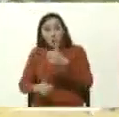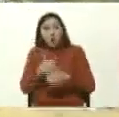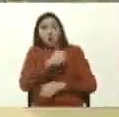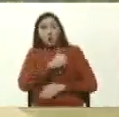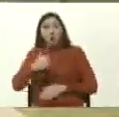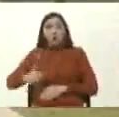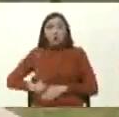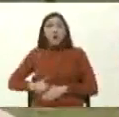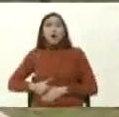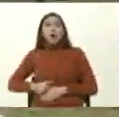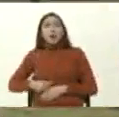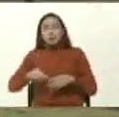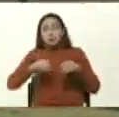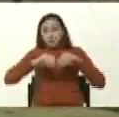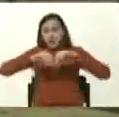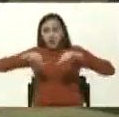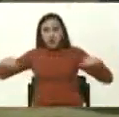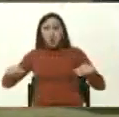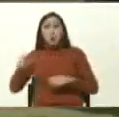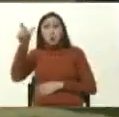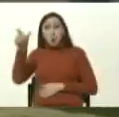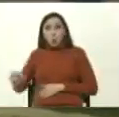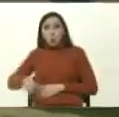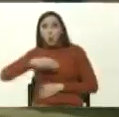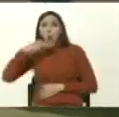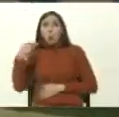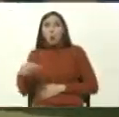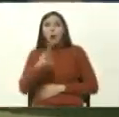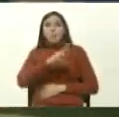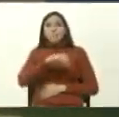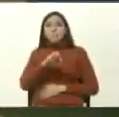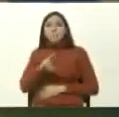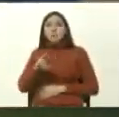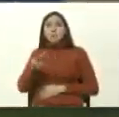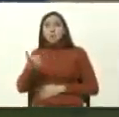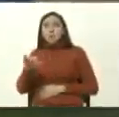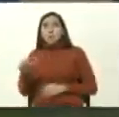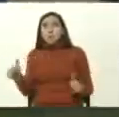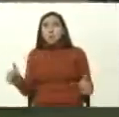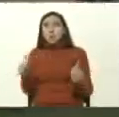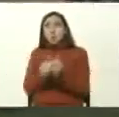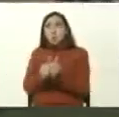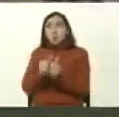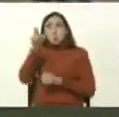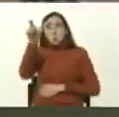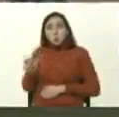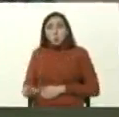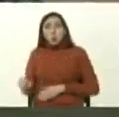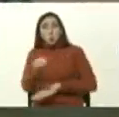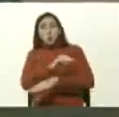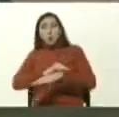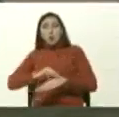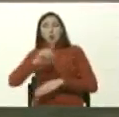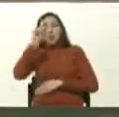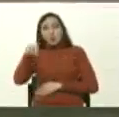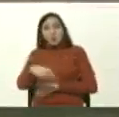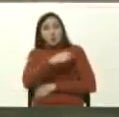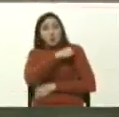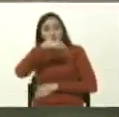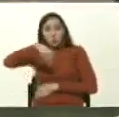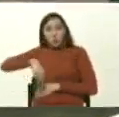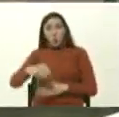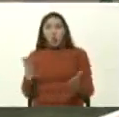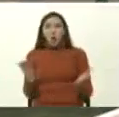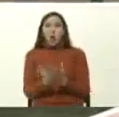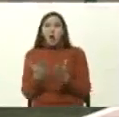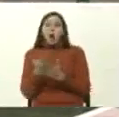Socialismo Social y Territorial, el joven Mervin Maldonado, la ministra Yelitza Santaella y la directora de este liceo